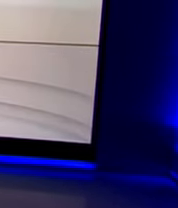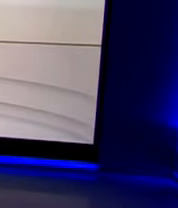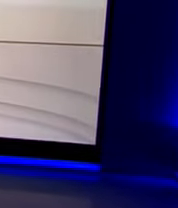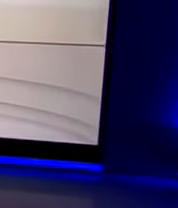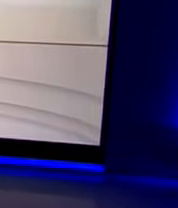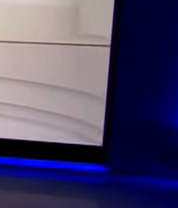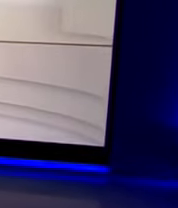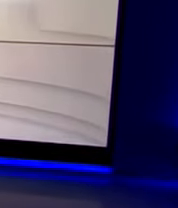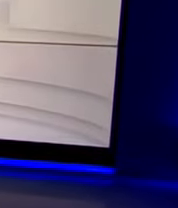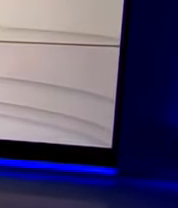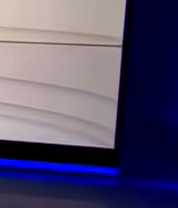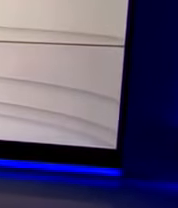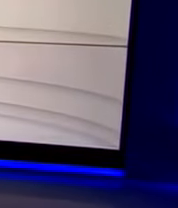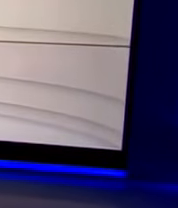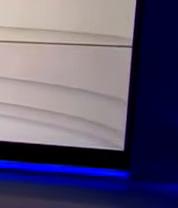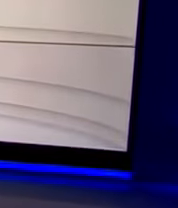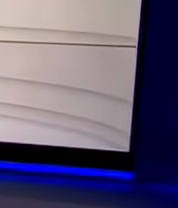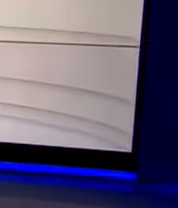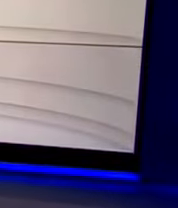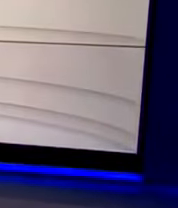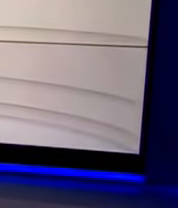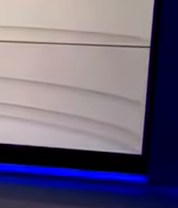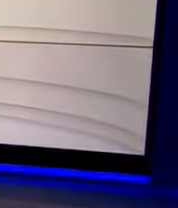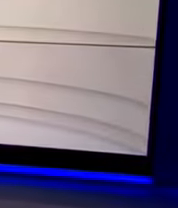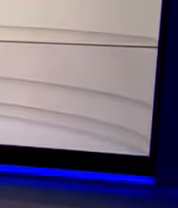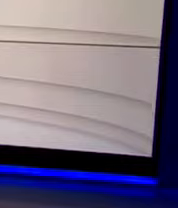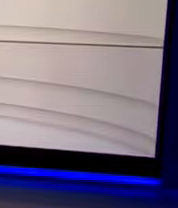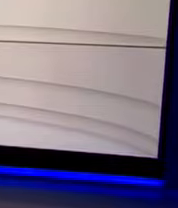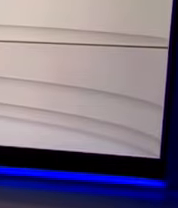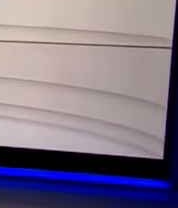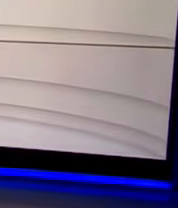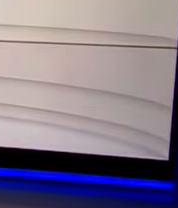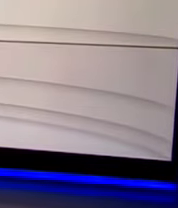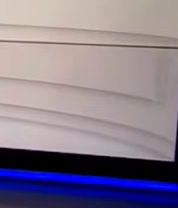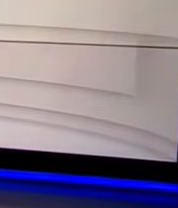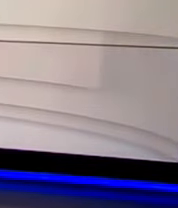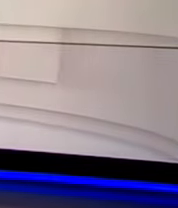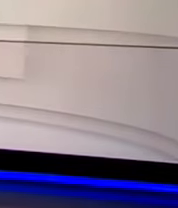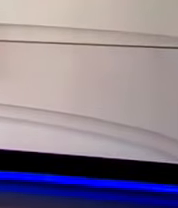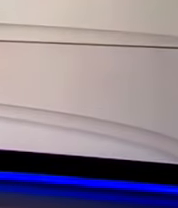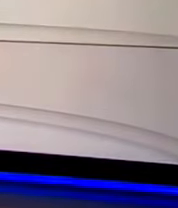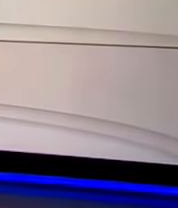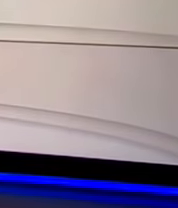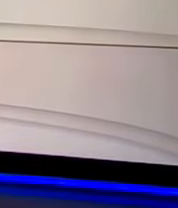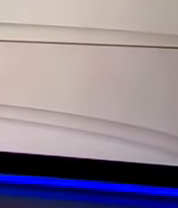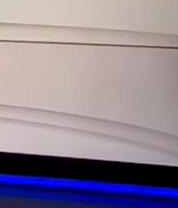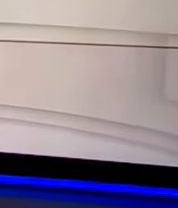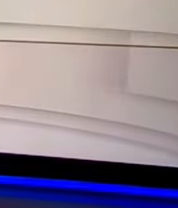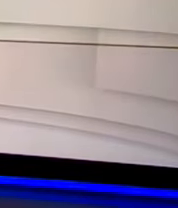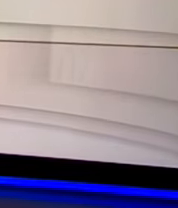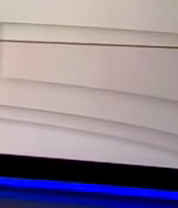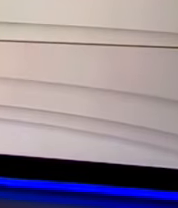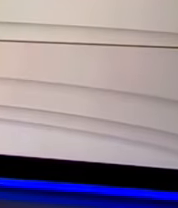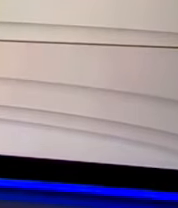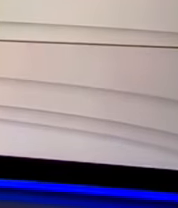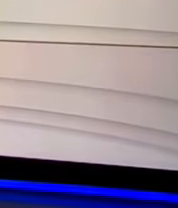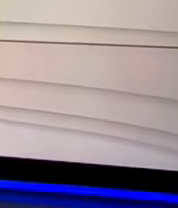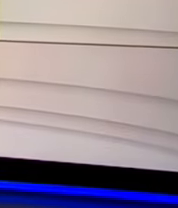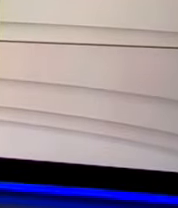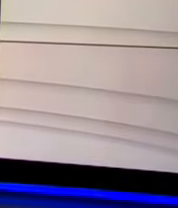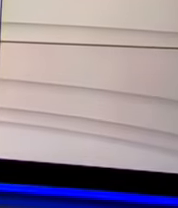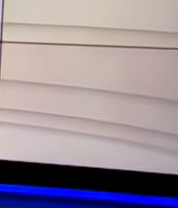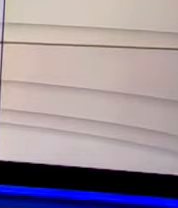En el mes de las mamillonarias, que todas cumplan sus sueños. Loto reparte 8.350 millones.